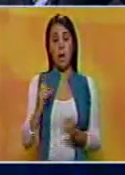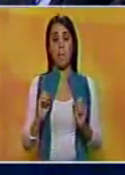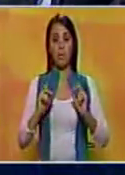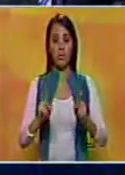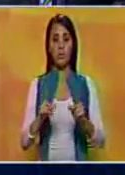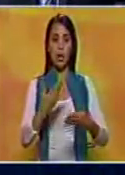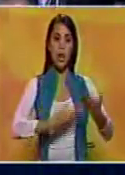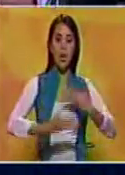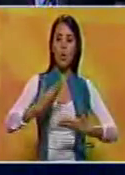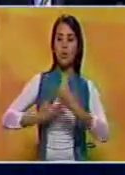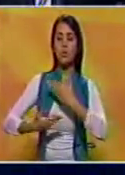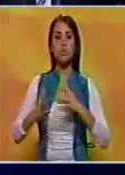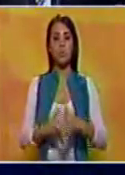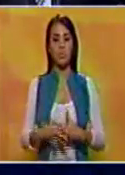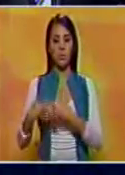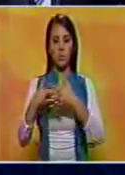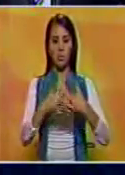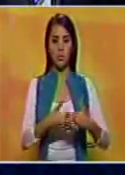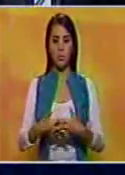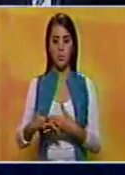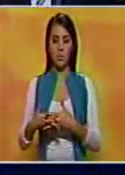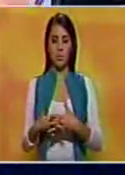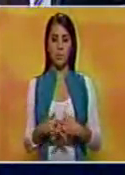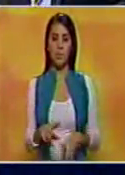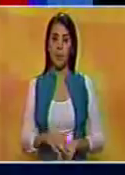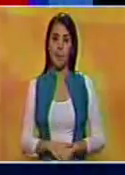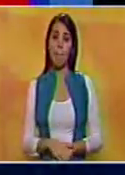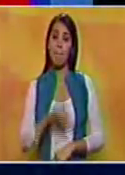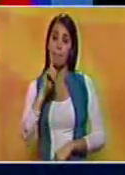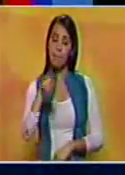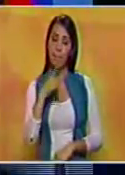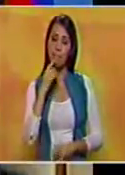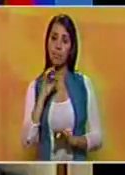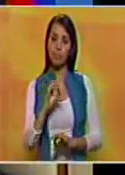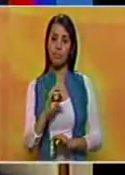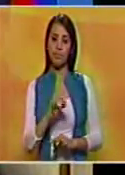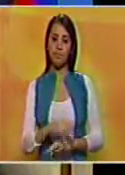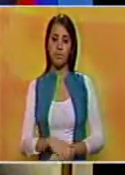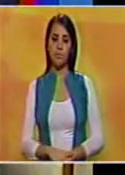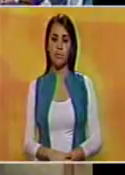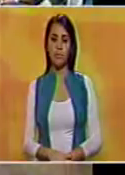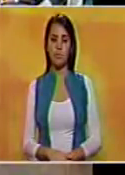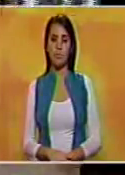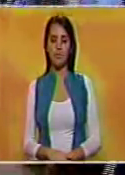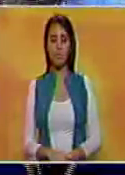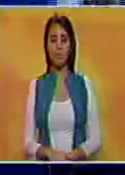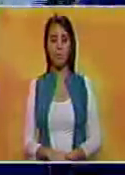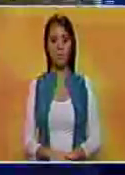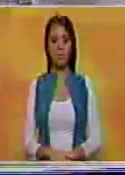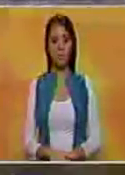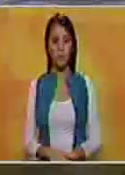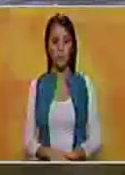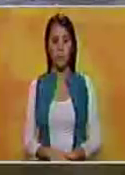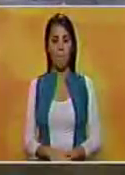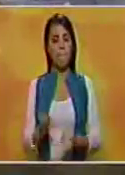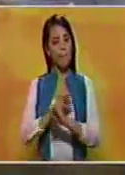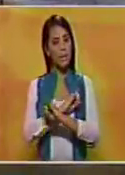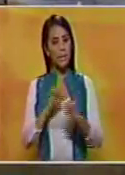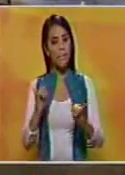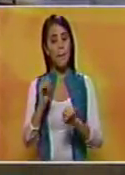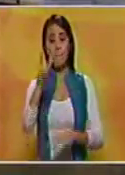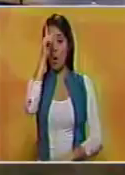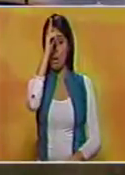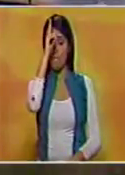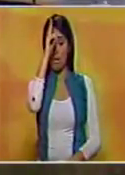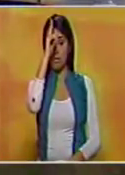oportunidad de las negociaciones con Estados Unidos y los pasos de distensión con Sur-Corea. Y cerramos en